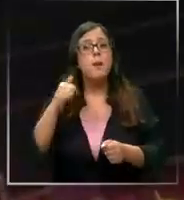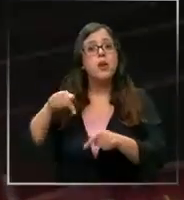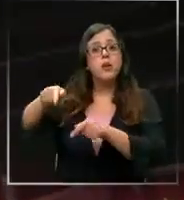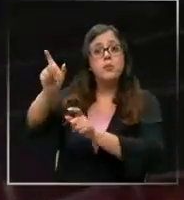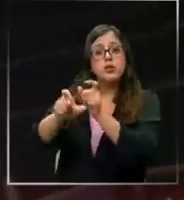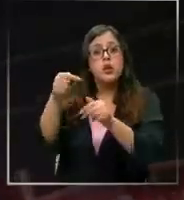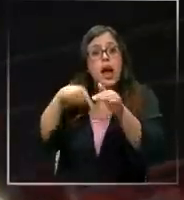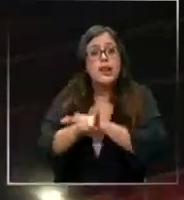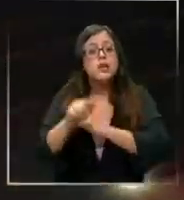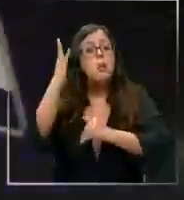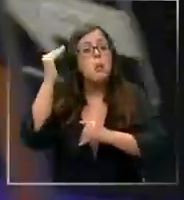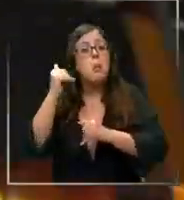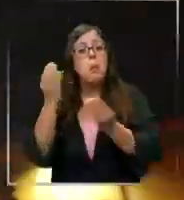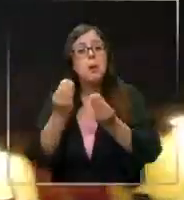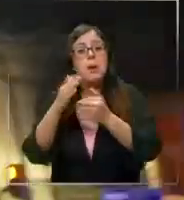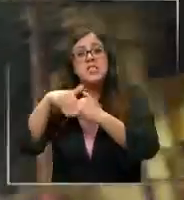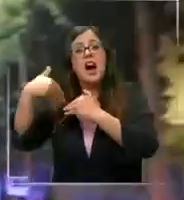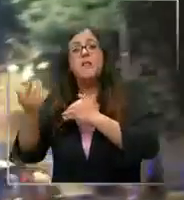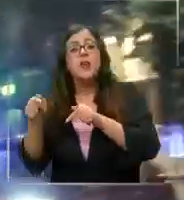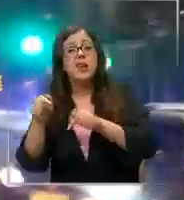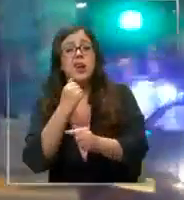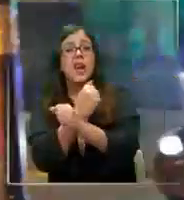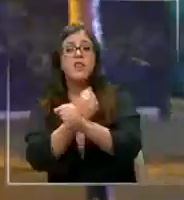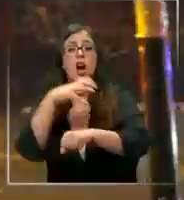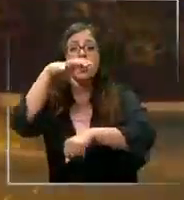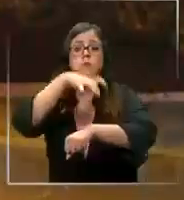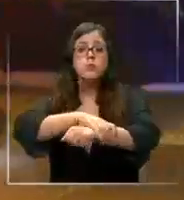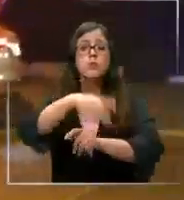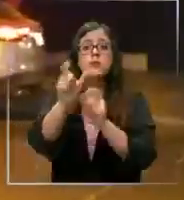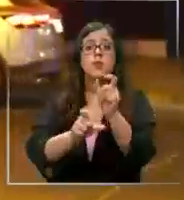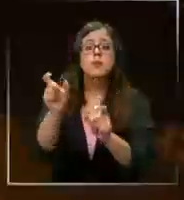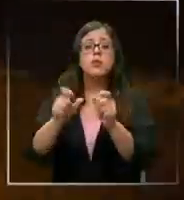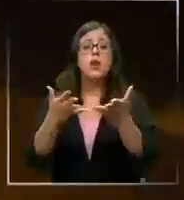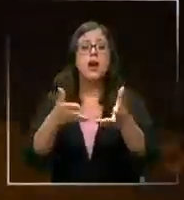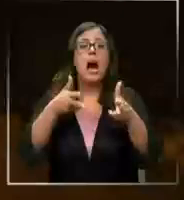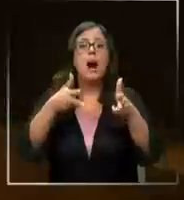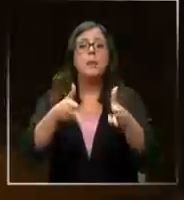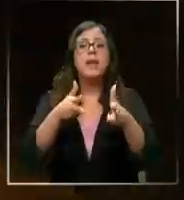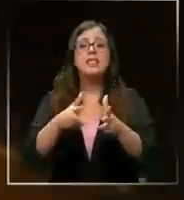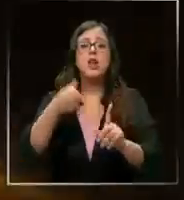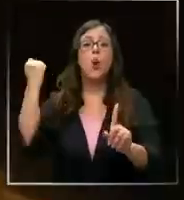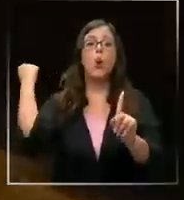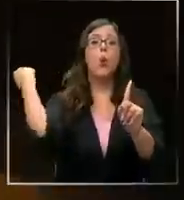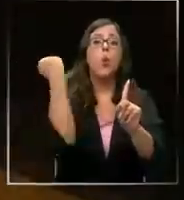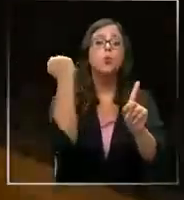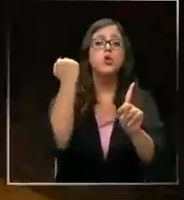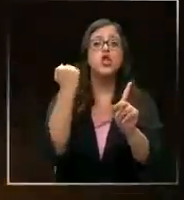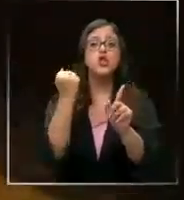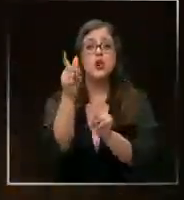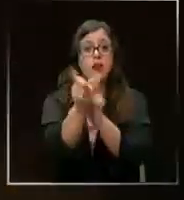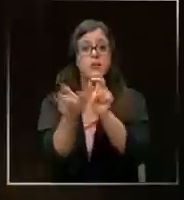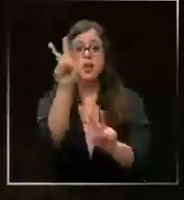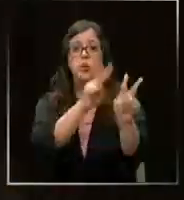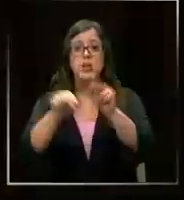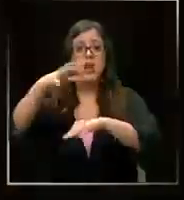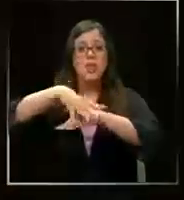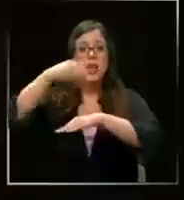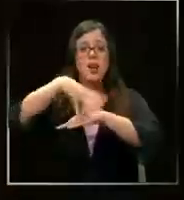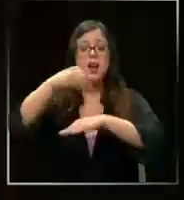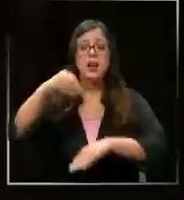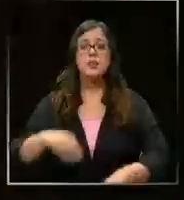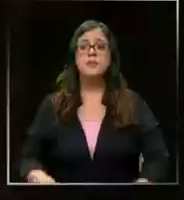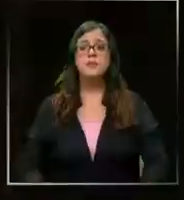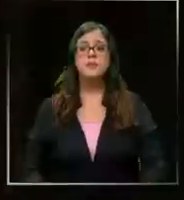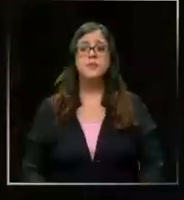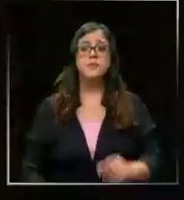barrio. Aquí Carabineros logra detener a los sujetos que habían intimidado con un cuchillo a estos turistas de Arica. ¿Acabas de